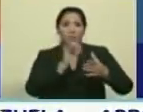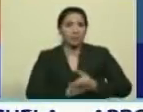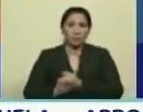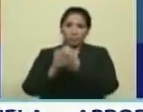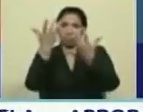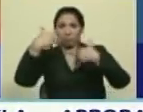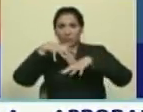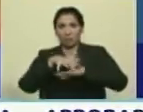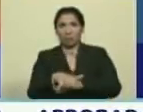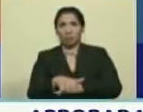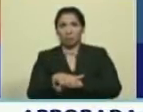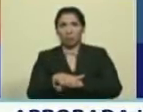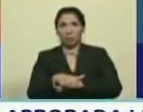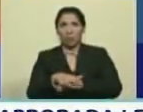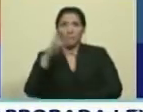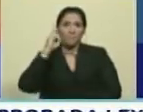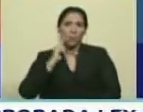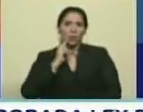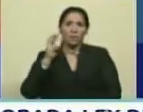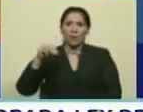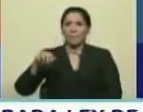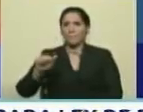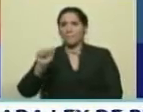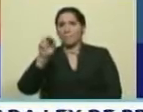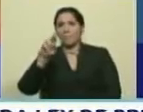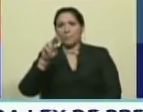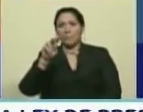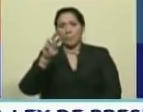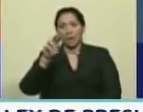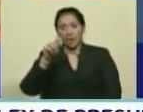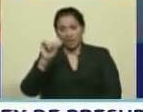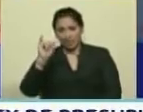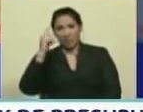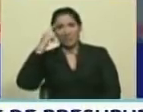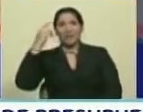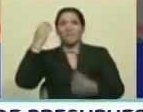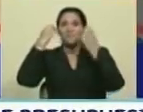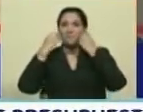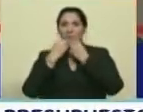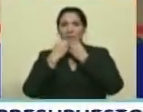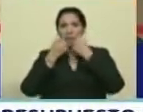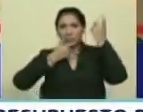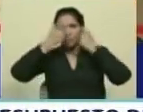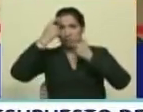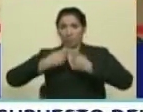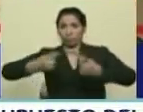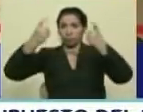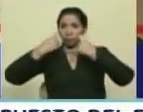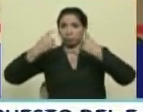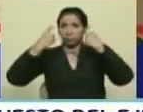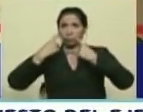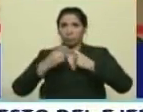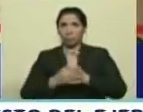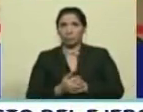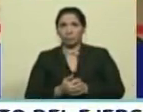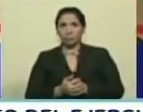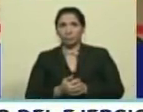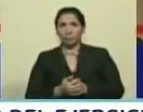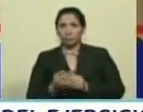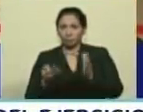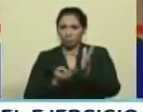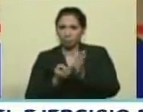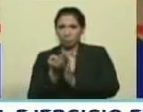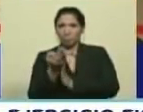integración. Bolívar y Martí, Fidel y Chávez nos legaron enseñanzas invaluables, entre ellas la lealtad a los